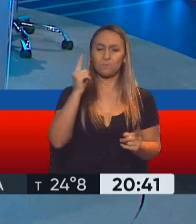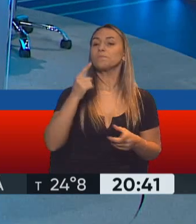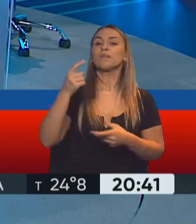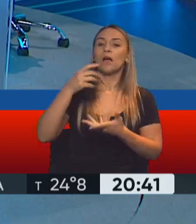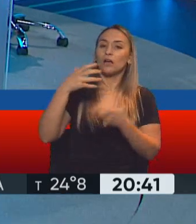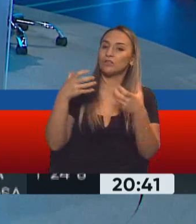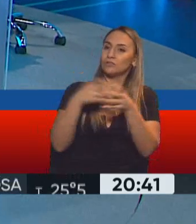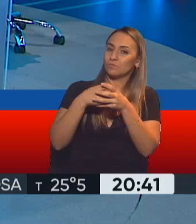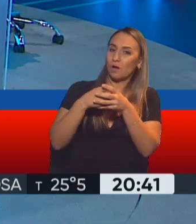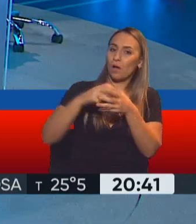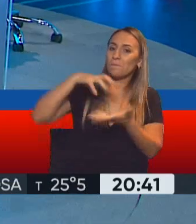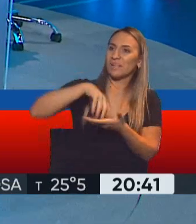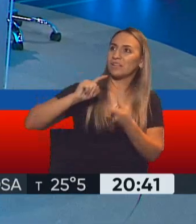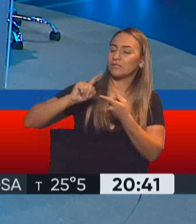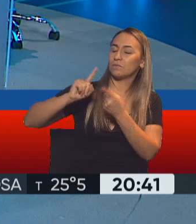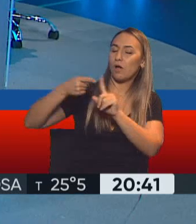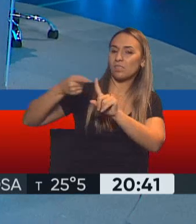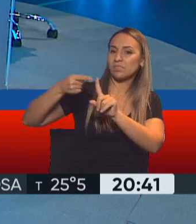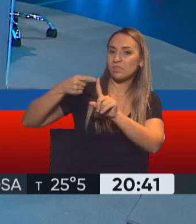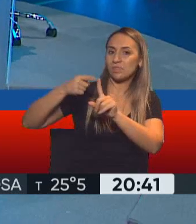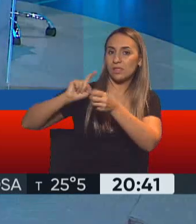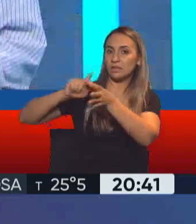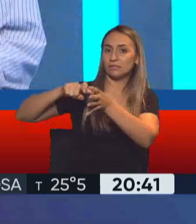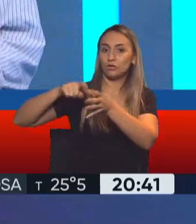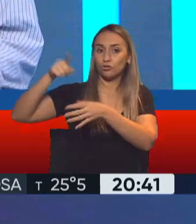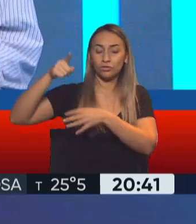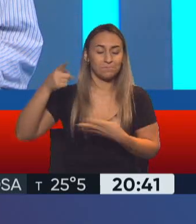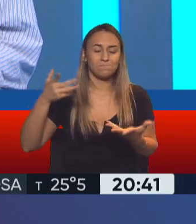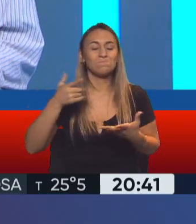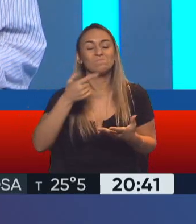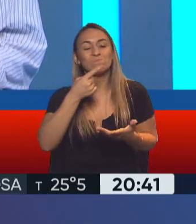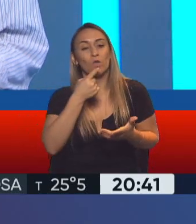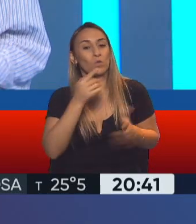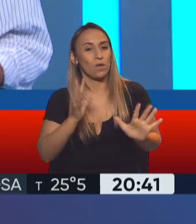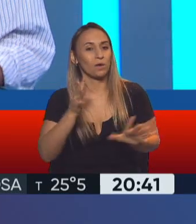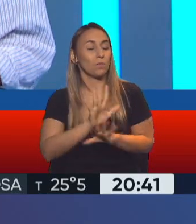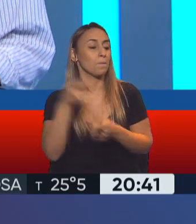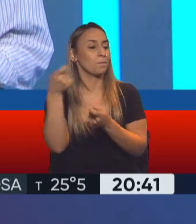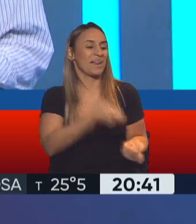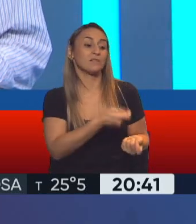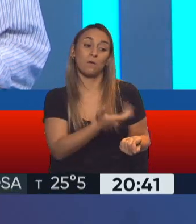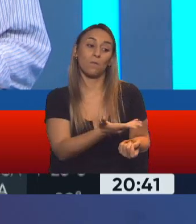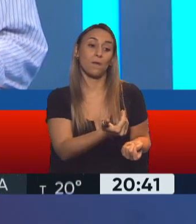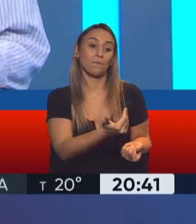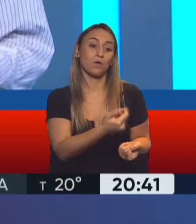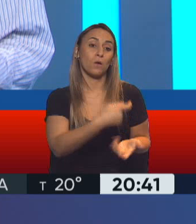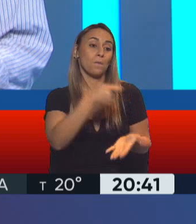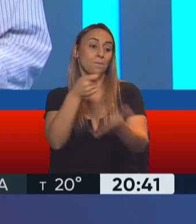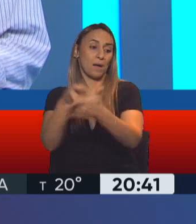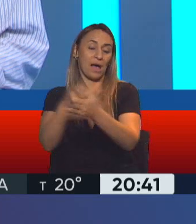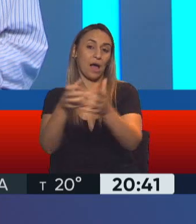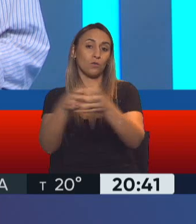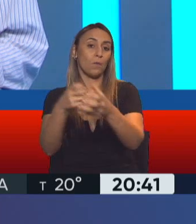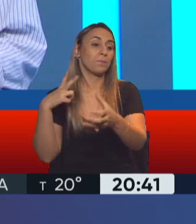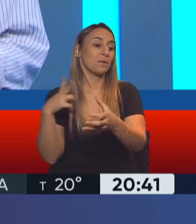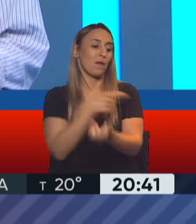no pueden cobrar no me queda la duda si no va a forzar al país alguna medida para ganar el pago de los acreedores privados también en